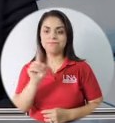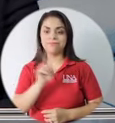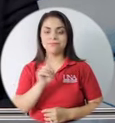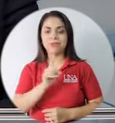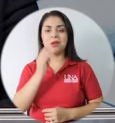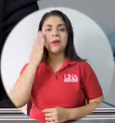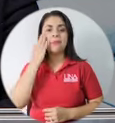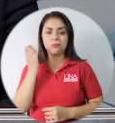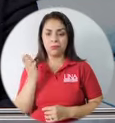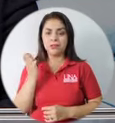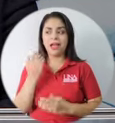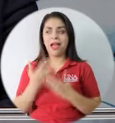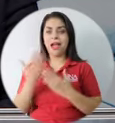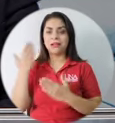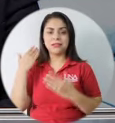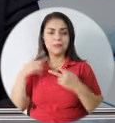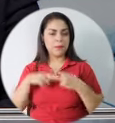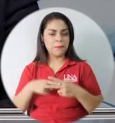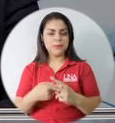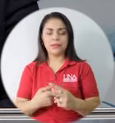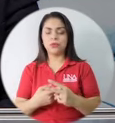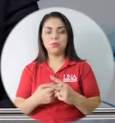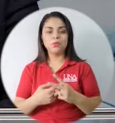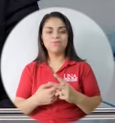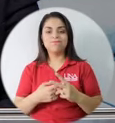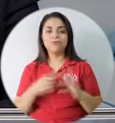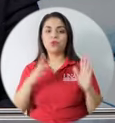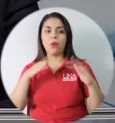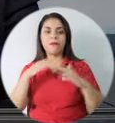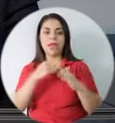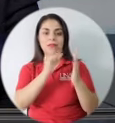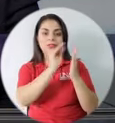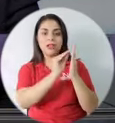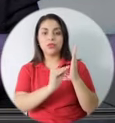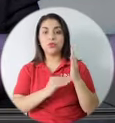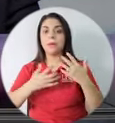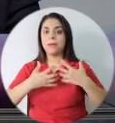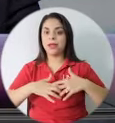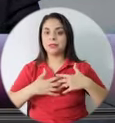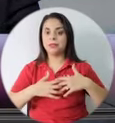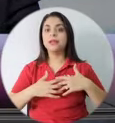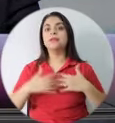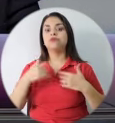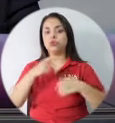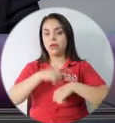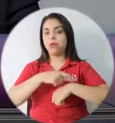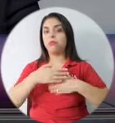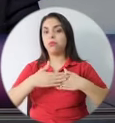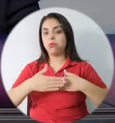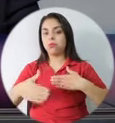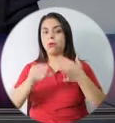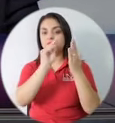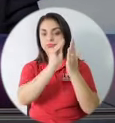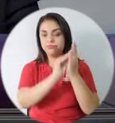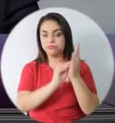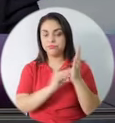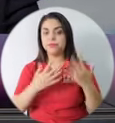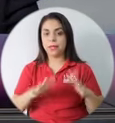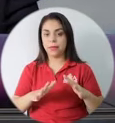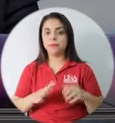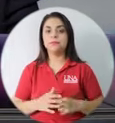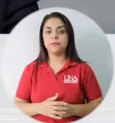no existía un registro de empresas, que nos llevó un tiempo poderlo poderlo establecer. Pero entonces,